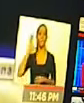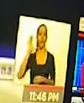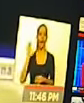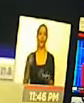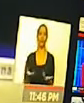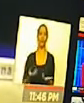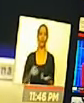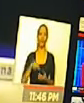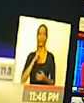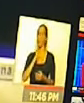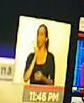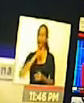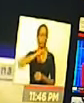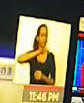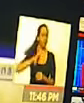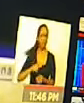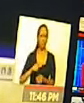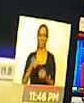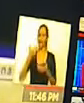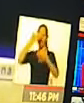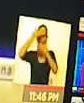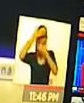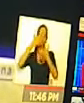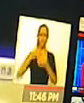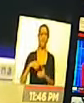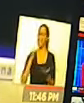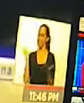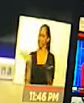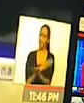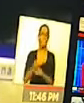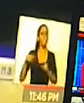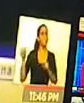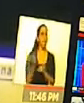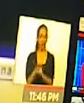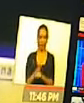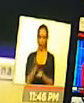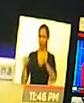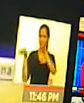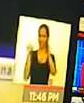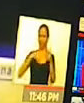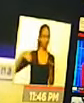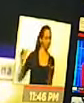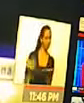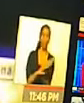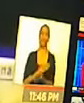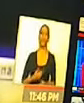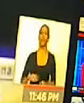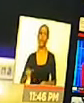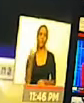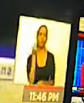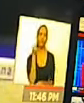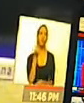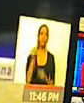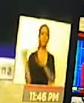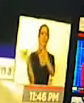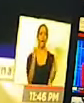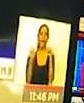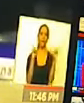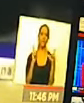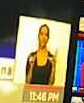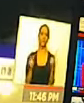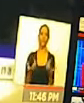corrupción, sin terroristas, sin violentos, sin manipuladores y sin medios de comunicación que han sido